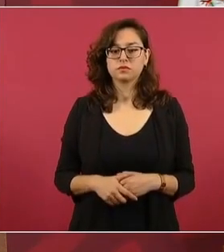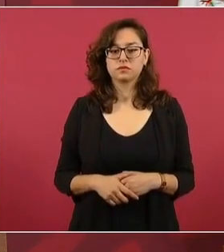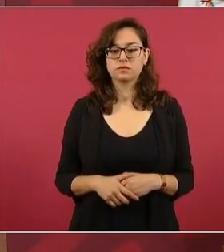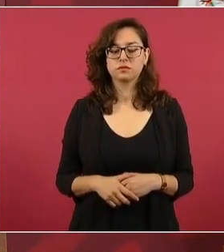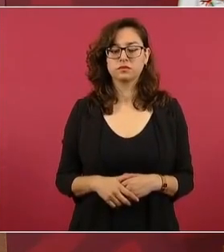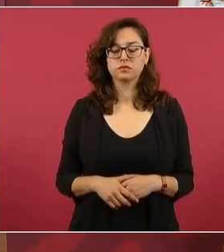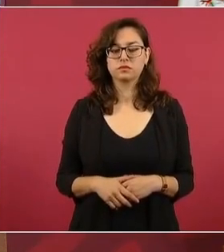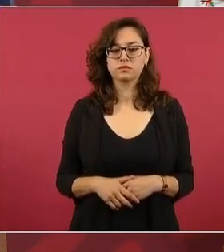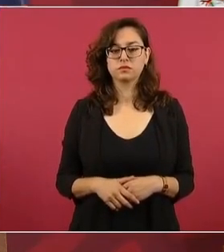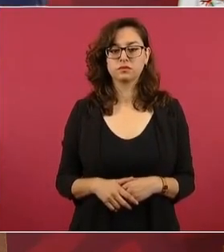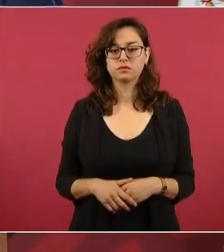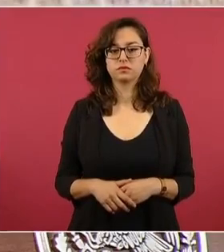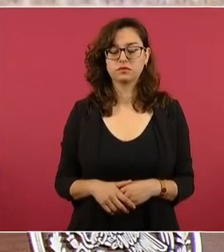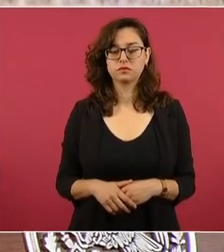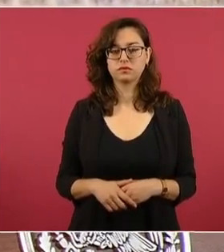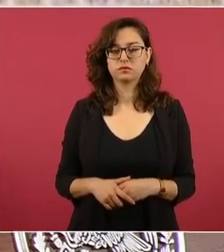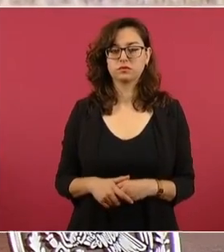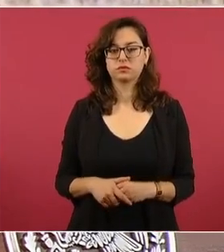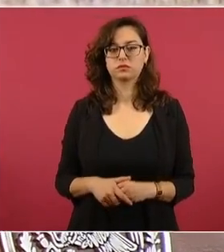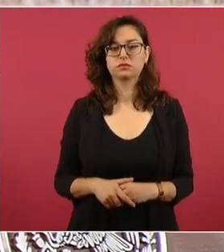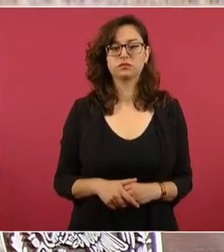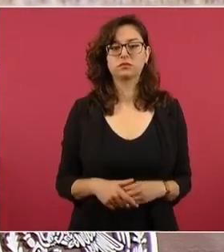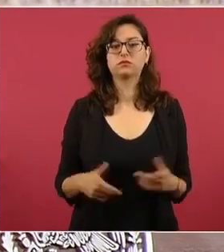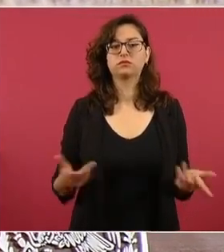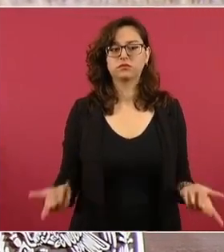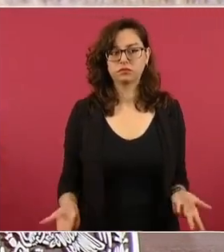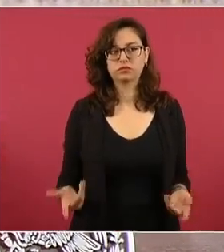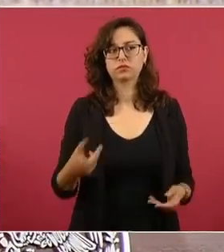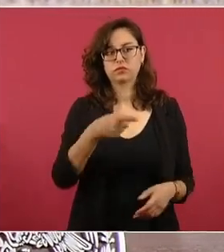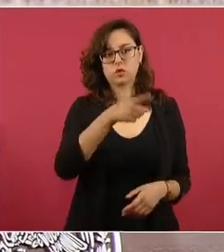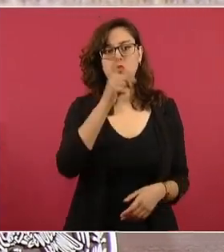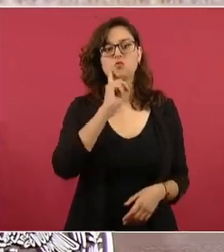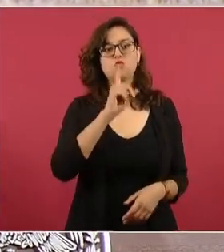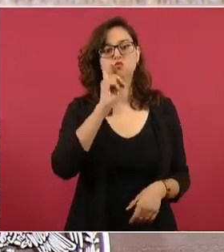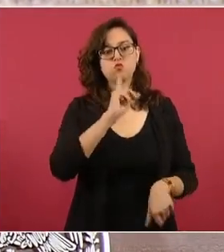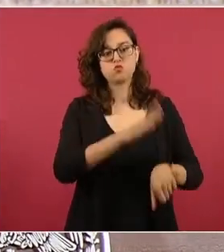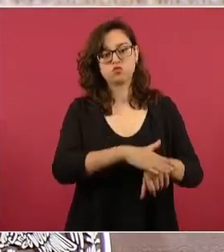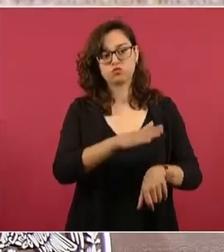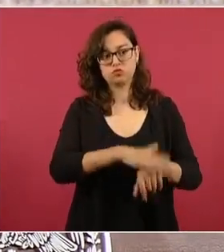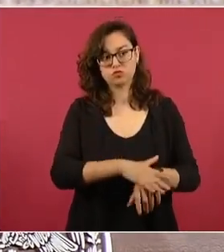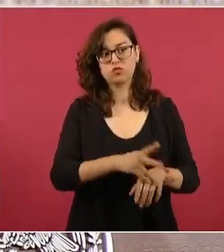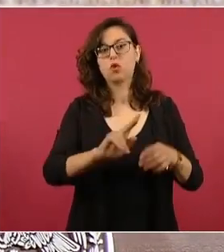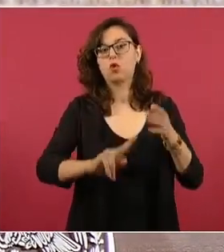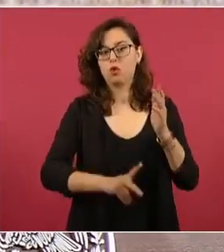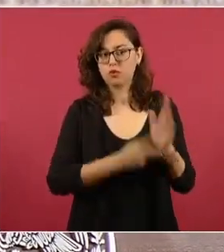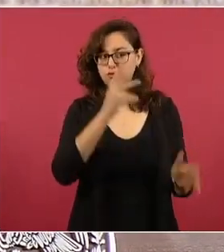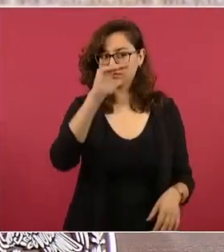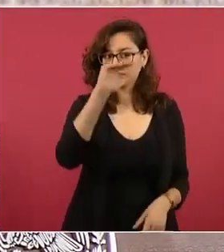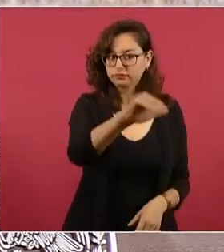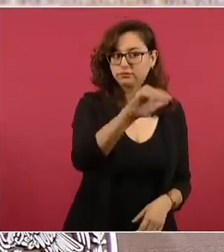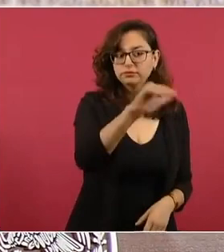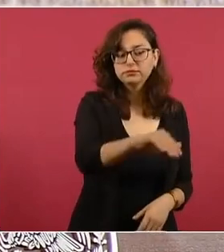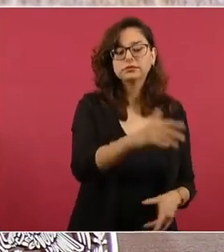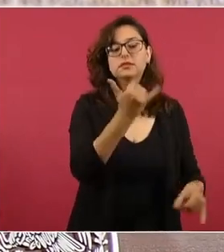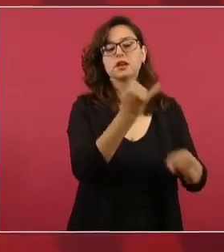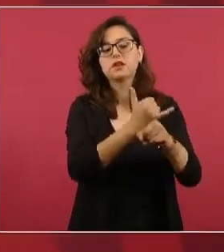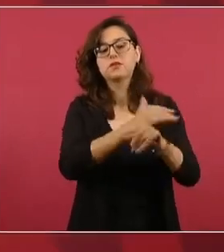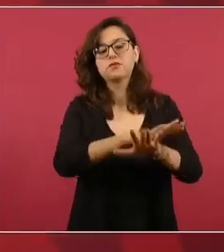Y volví a pedirle el informe a Elsa Beites. Y la